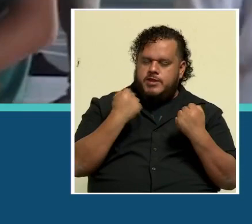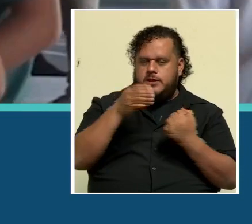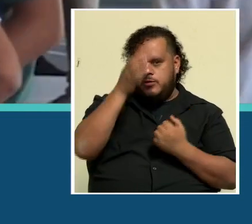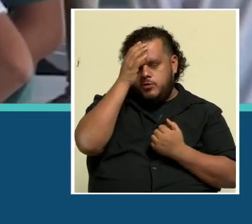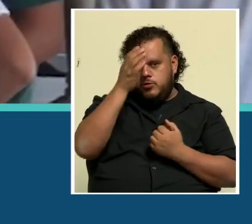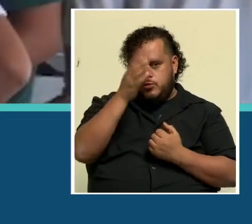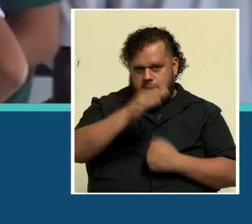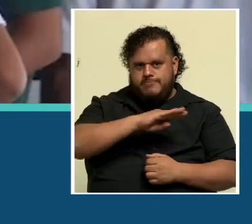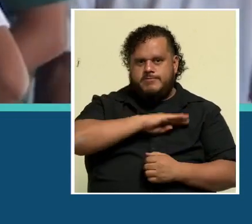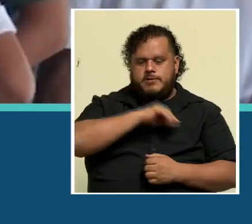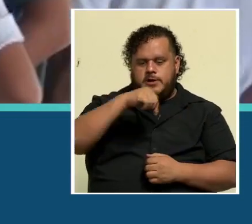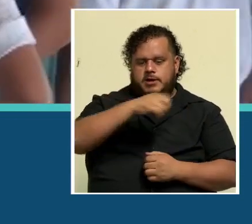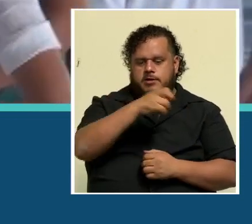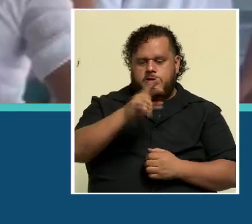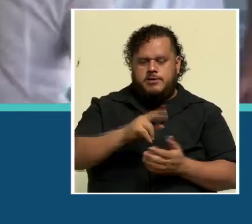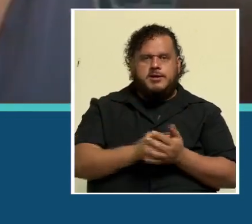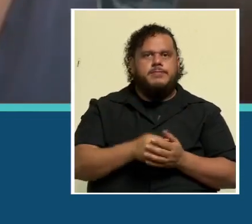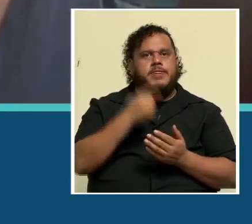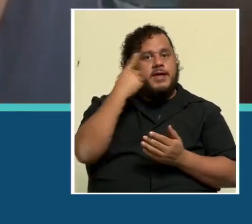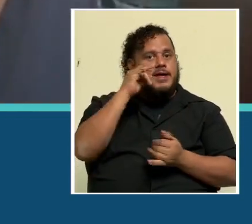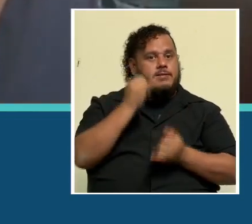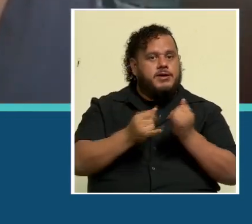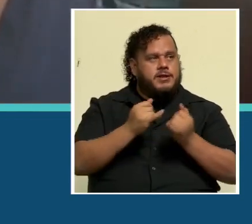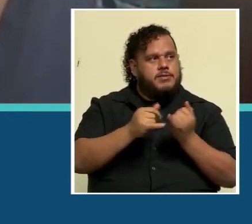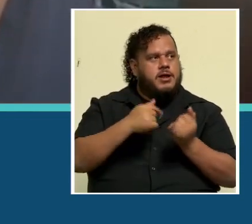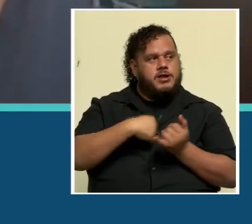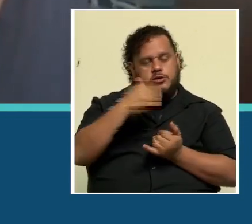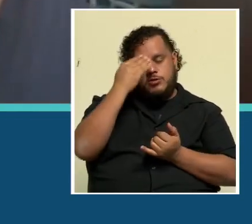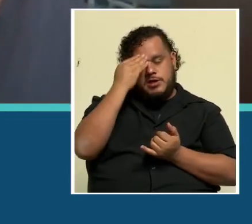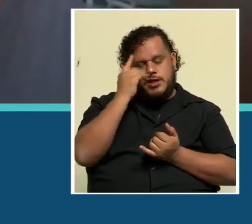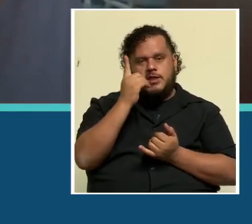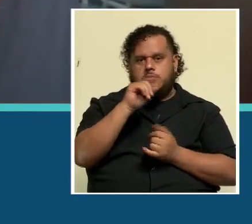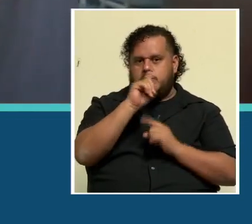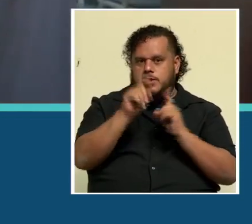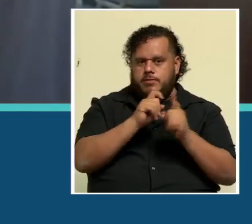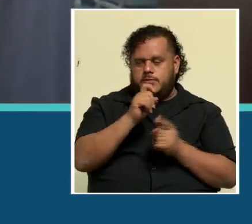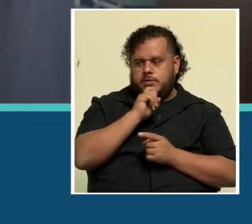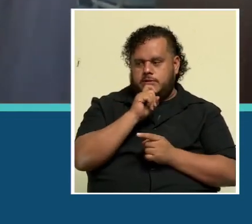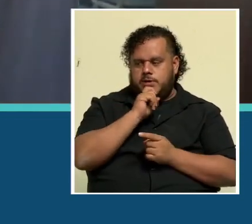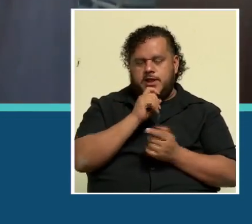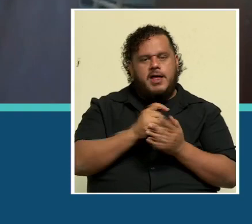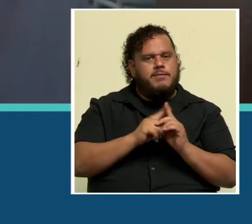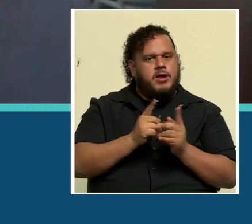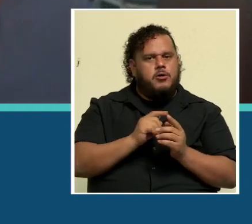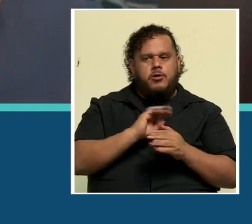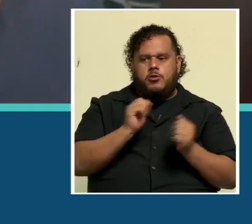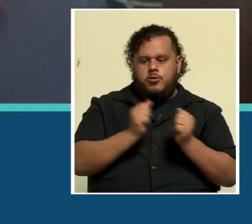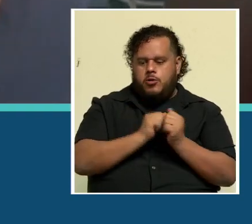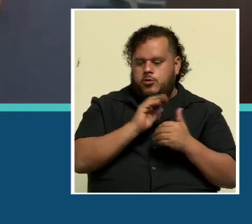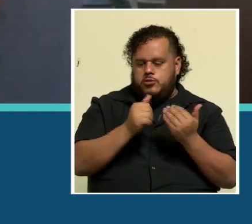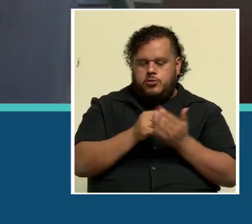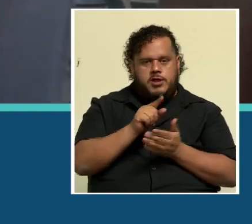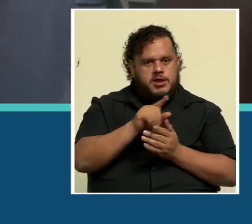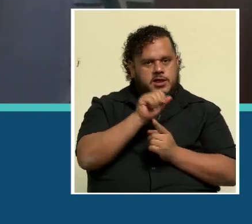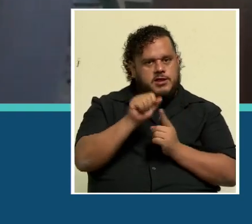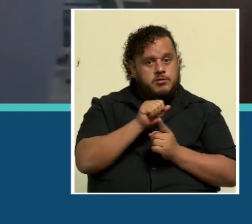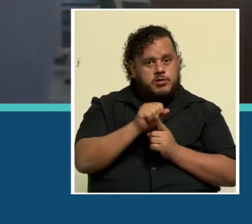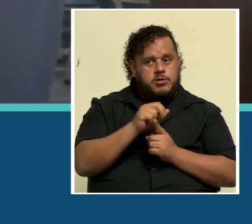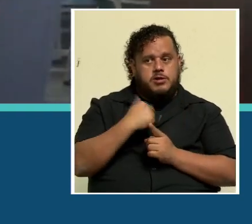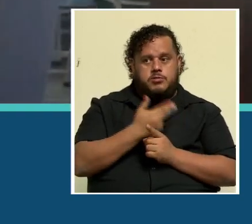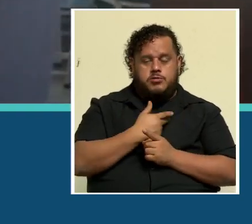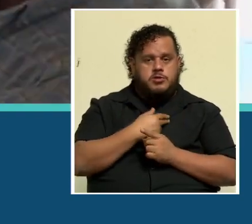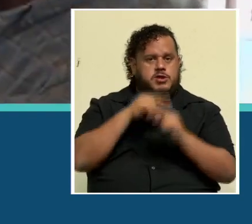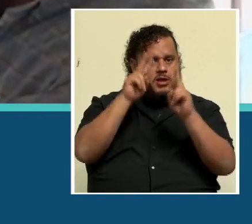costarricense. Para finalizar, don Ronald, y sé que es una pregunta complicada de contestar, pero con todos estos indicios que hemos